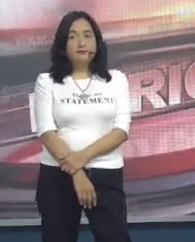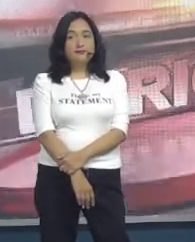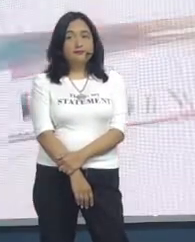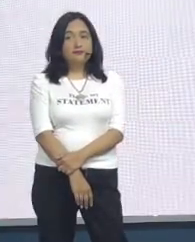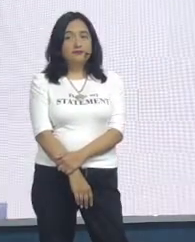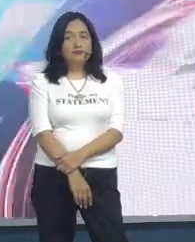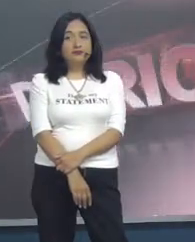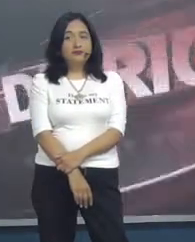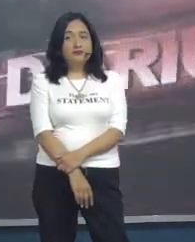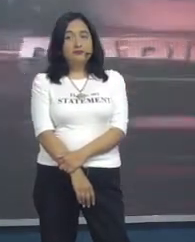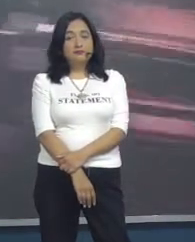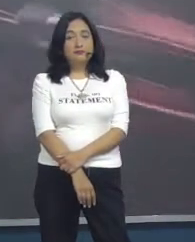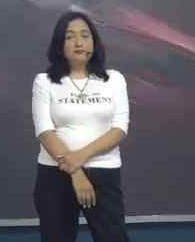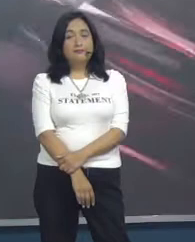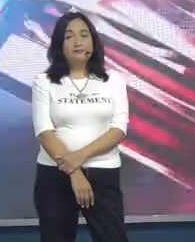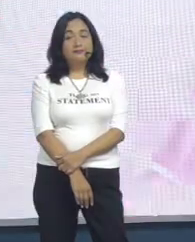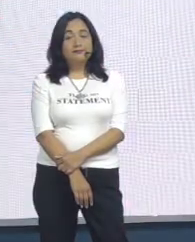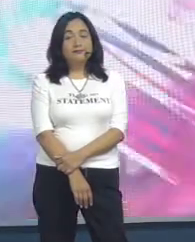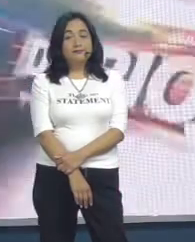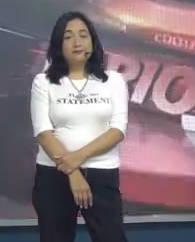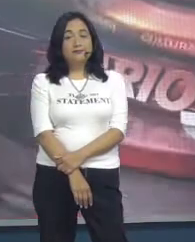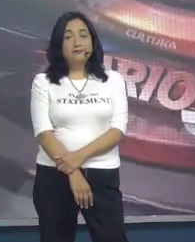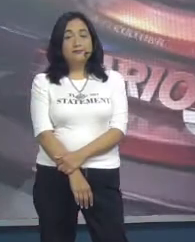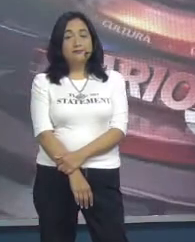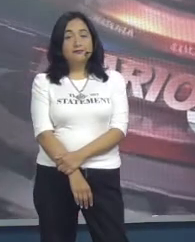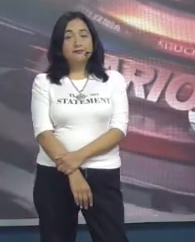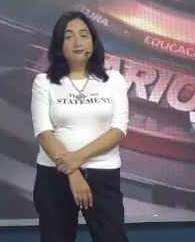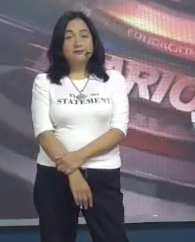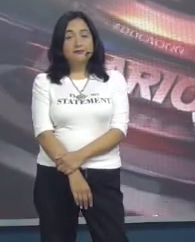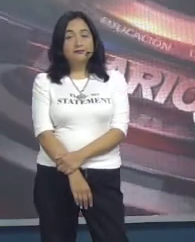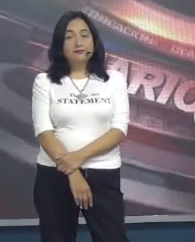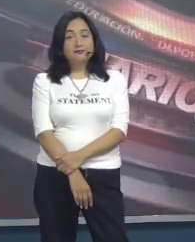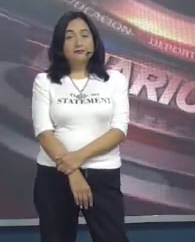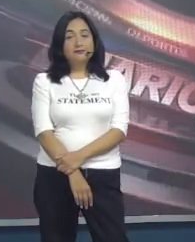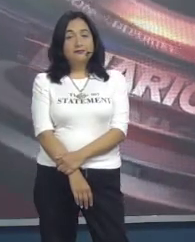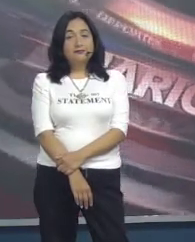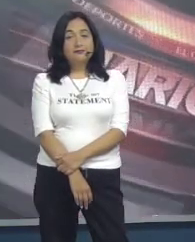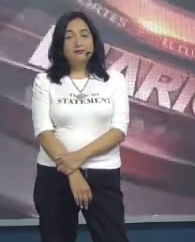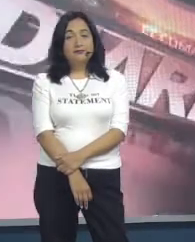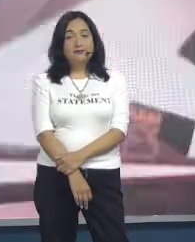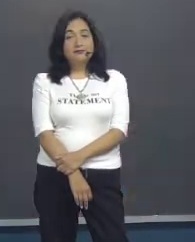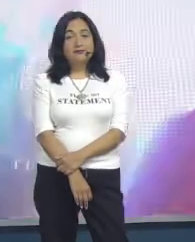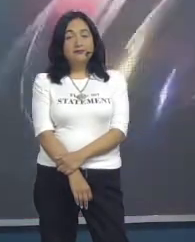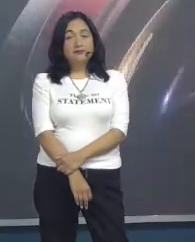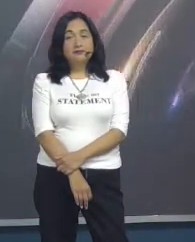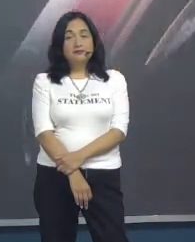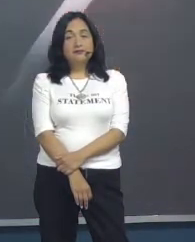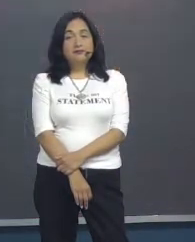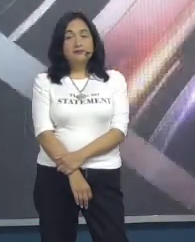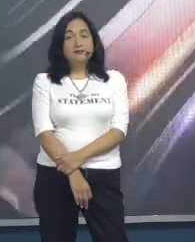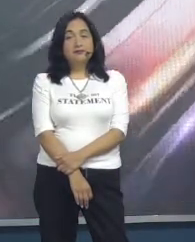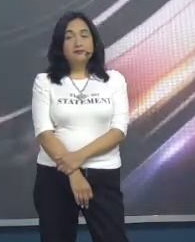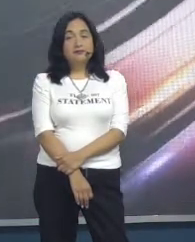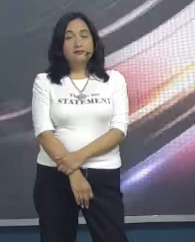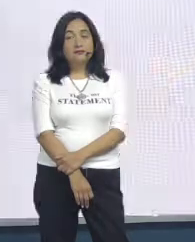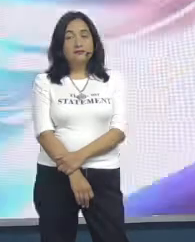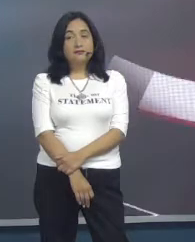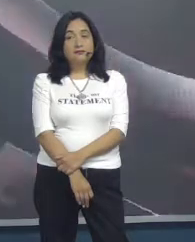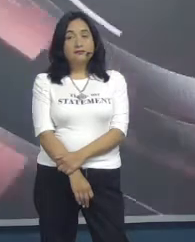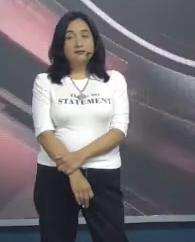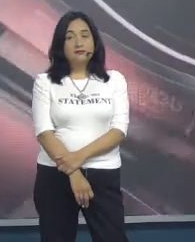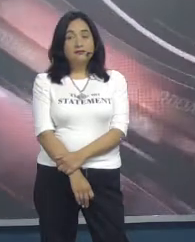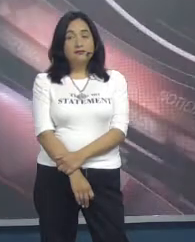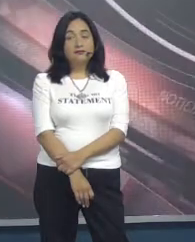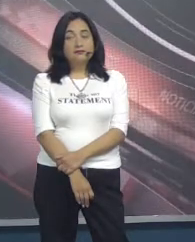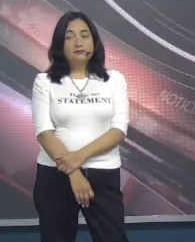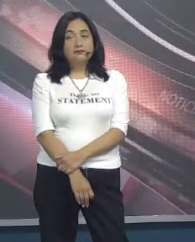poder hacer ahora, pero bueno, volvimos a esta fase 1, entonces bueno, tenemos que también reprogramar